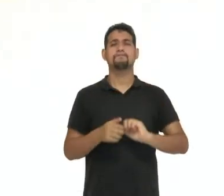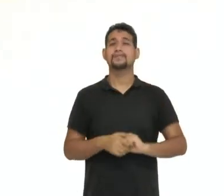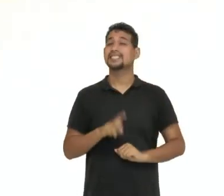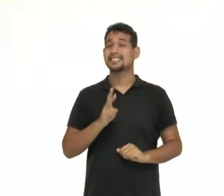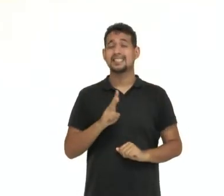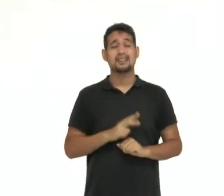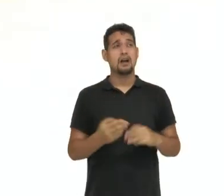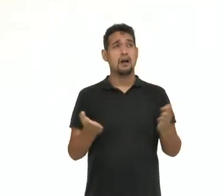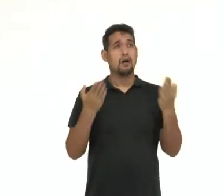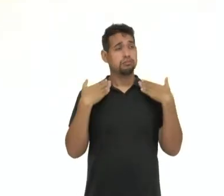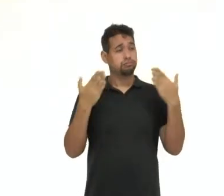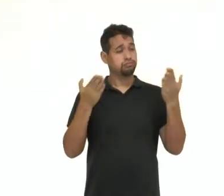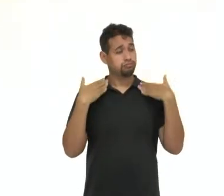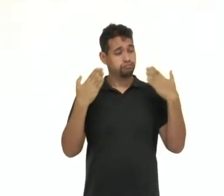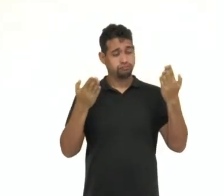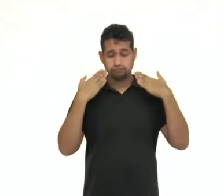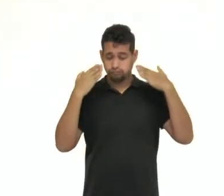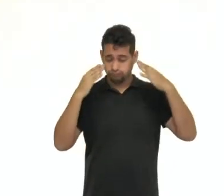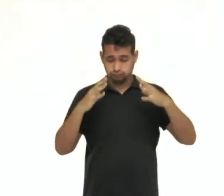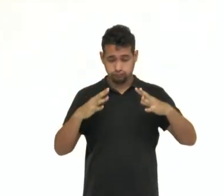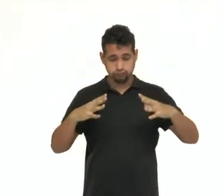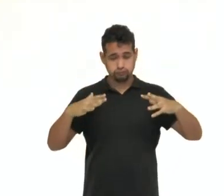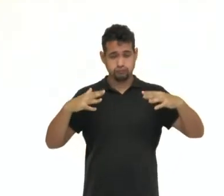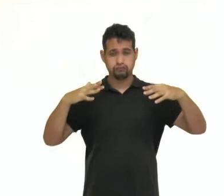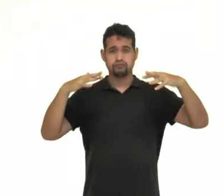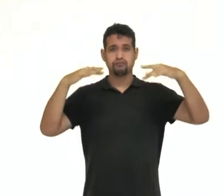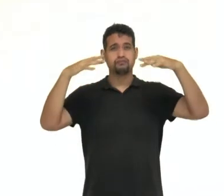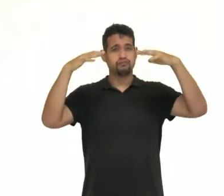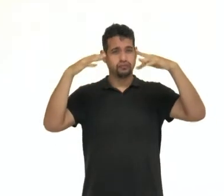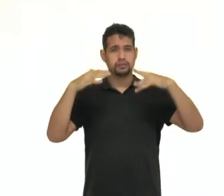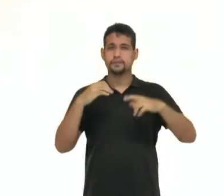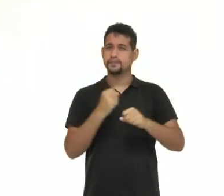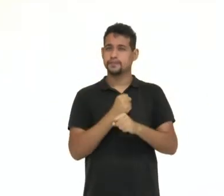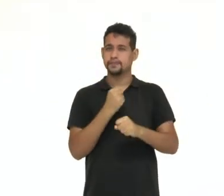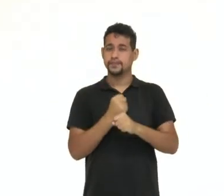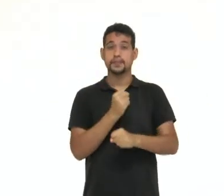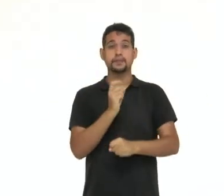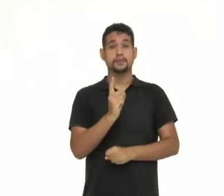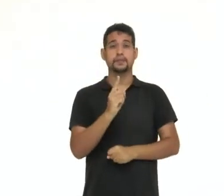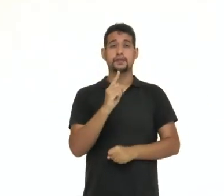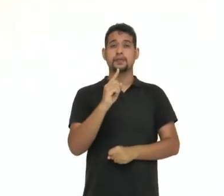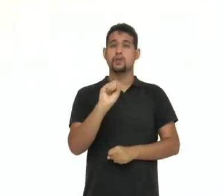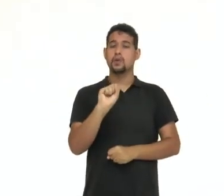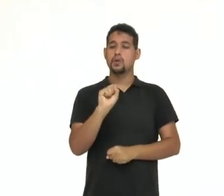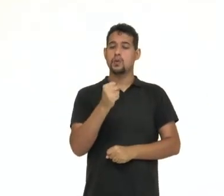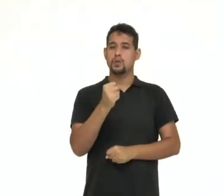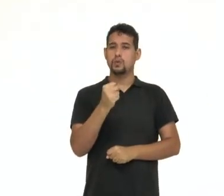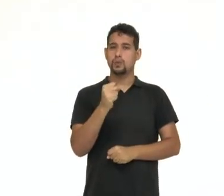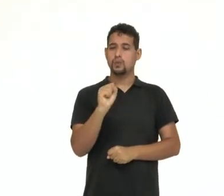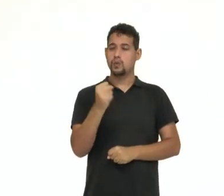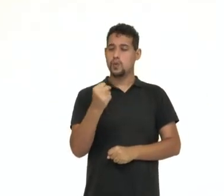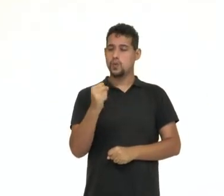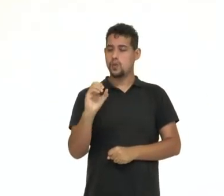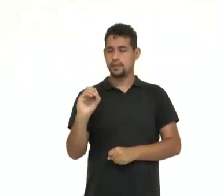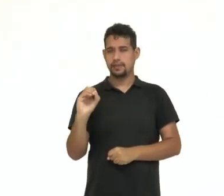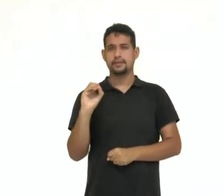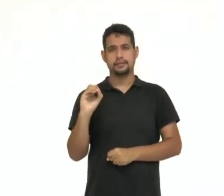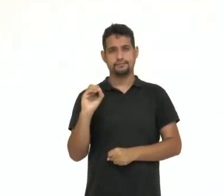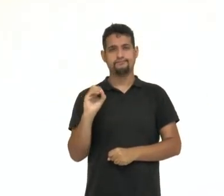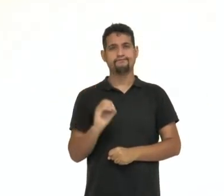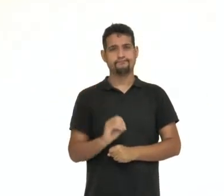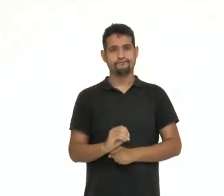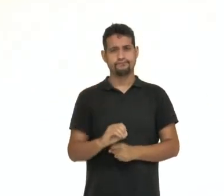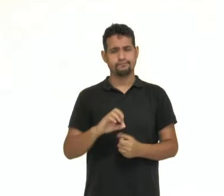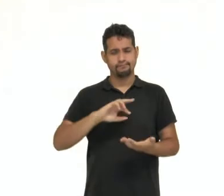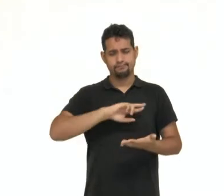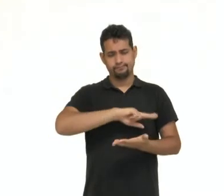de la temperatura global de la superficie desde la década de 1880. Y la mayoría